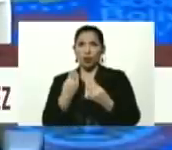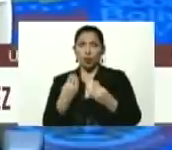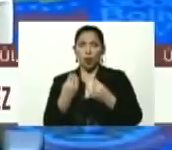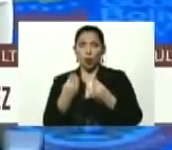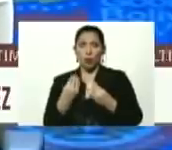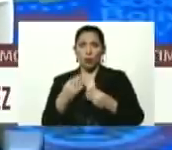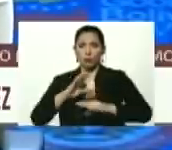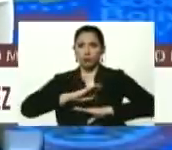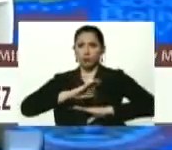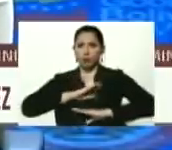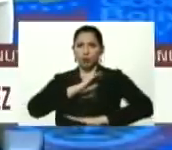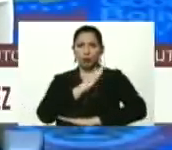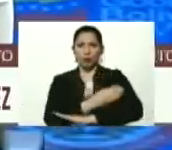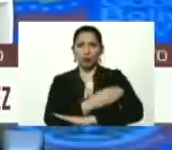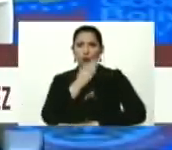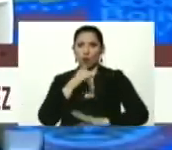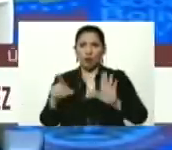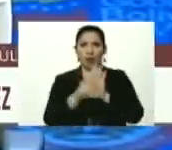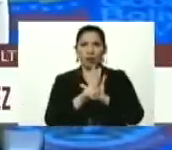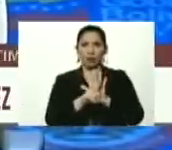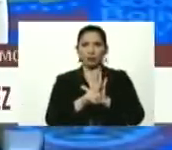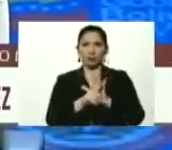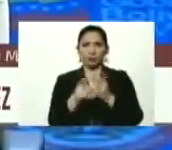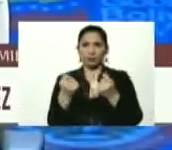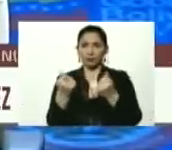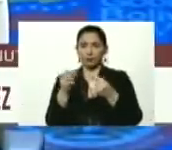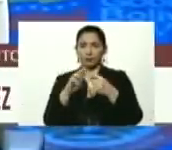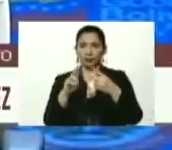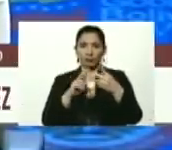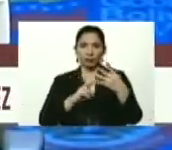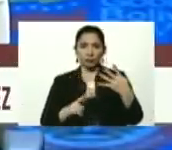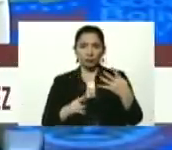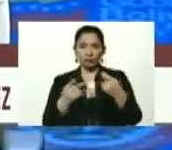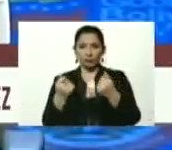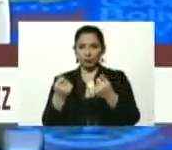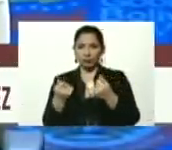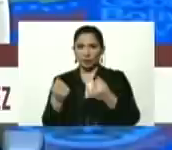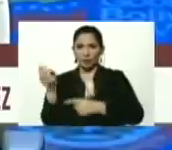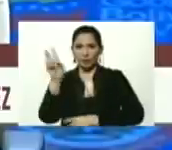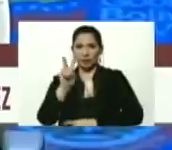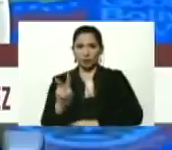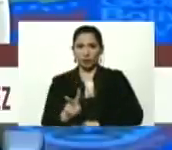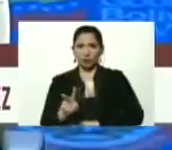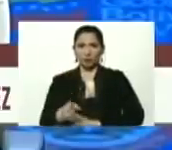han apoderado ilegítimamente de recursos financieros de Venezuela.